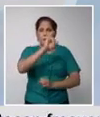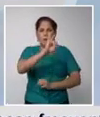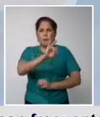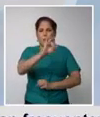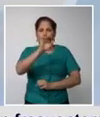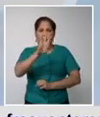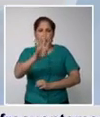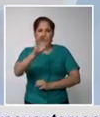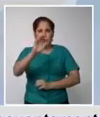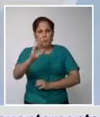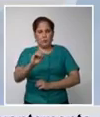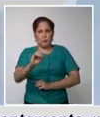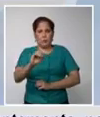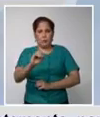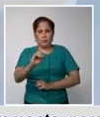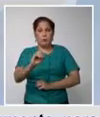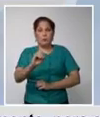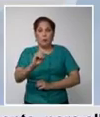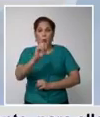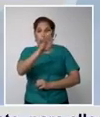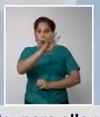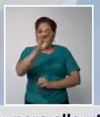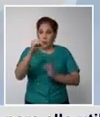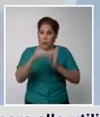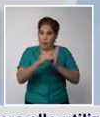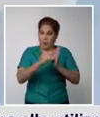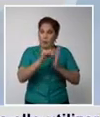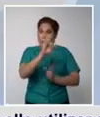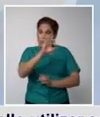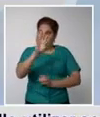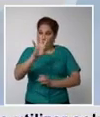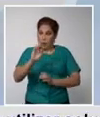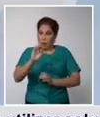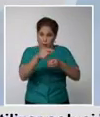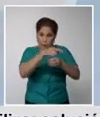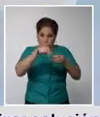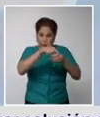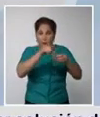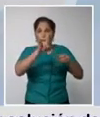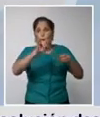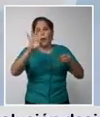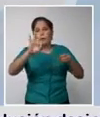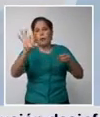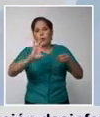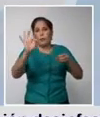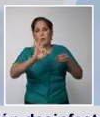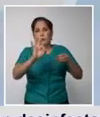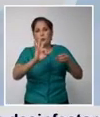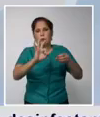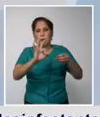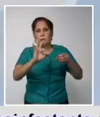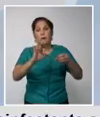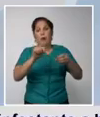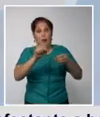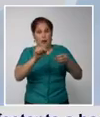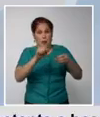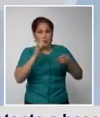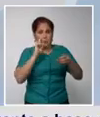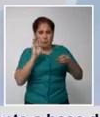4.740. Y de los 4.740, el 98,5%, ahí ustedes lo tienen,